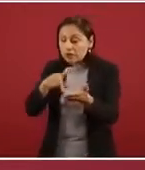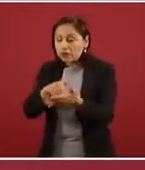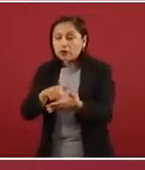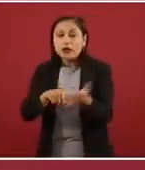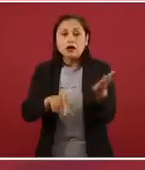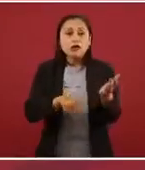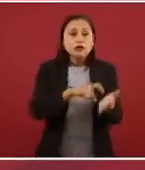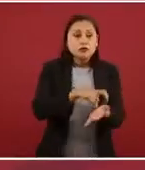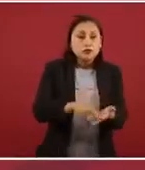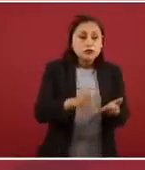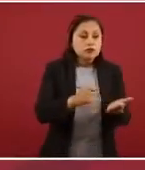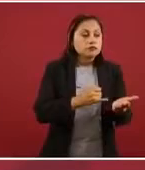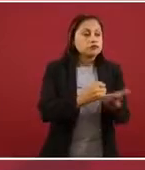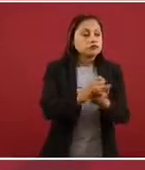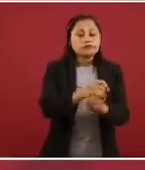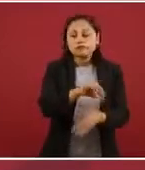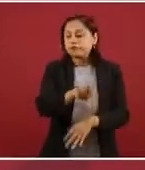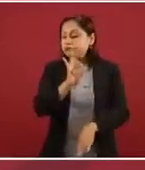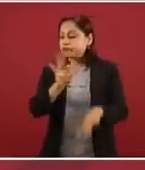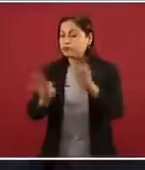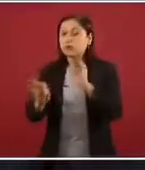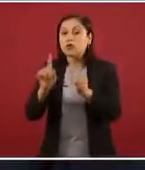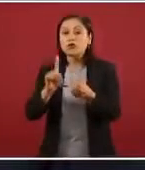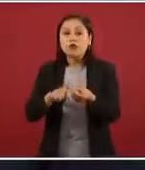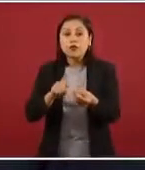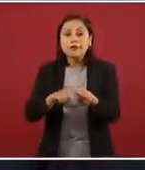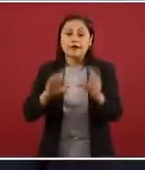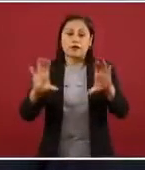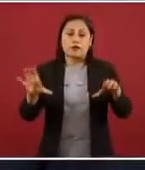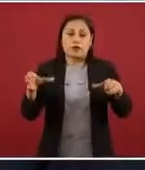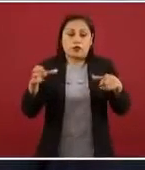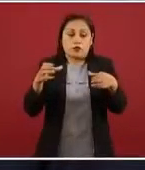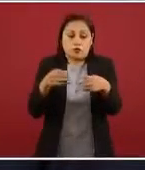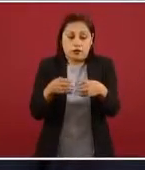en ejidos, en comunidades,